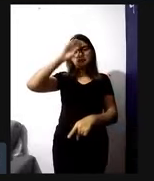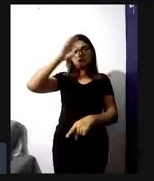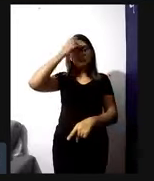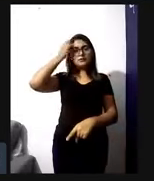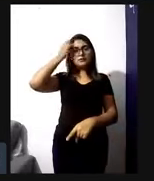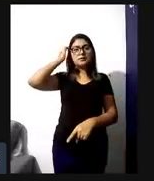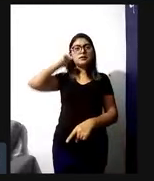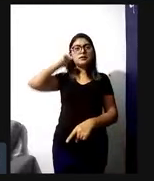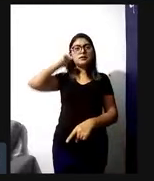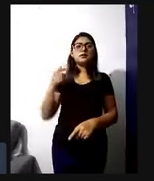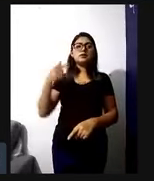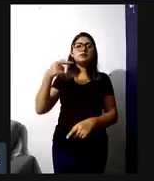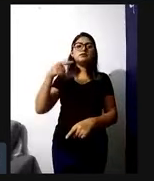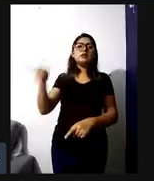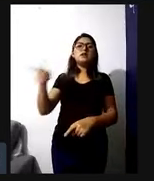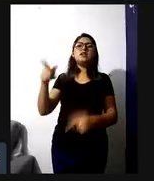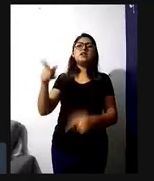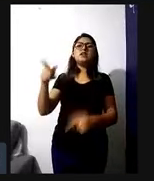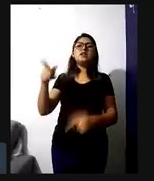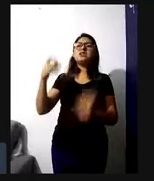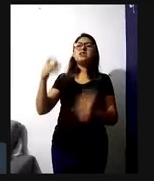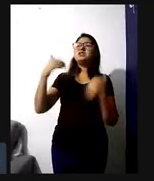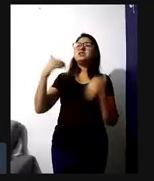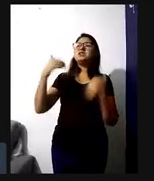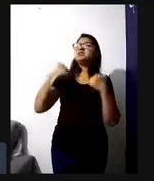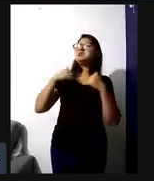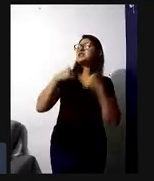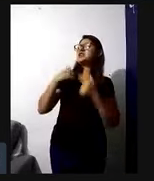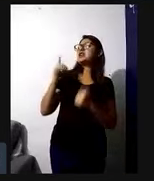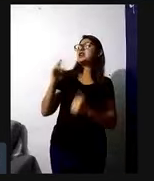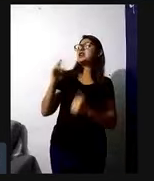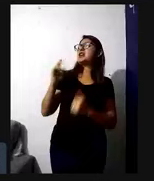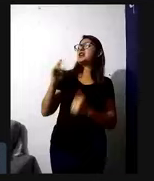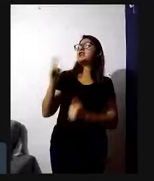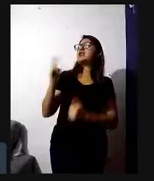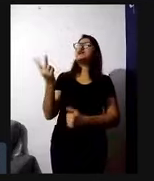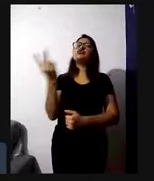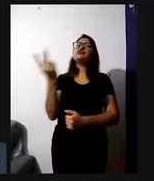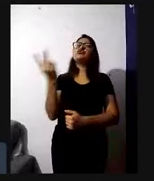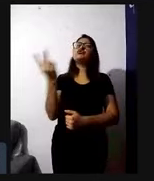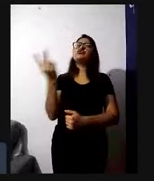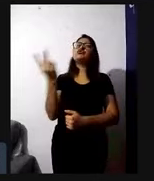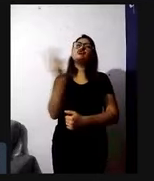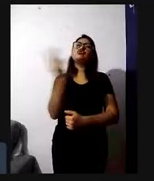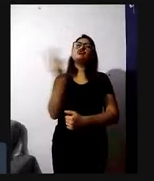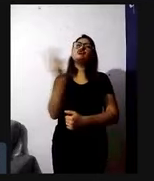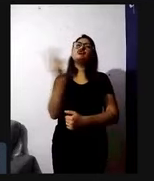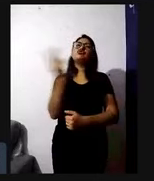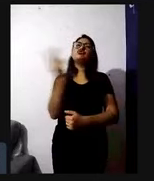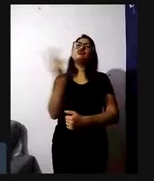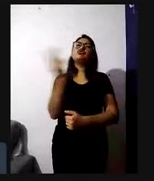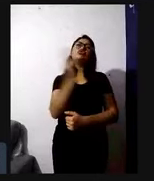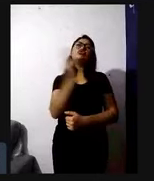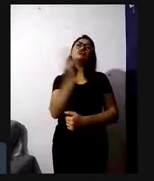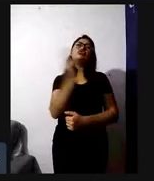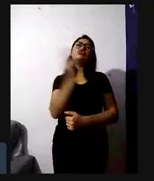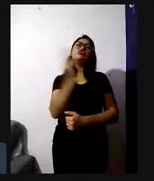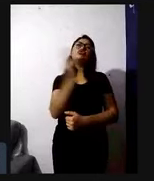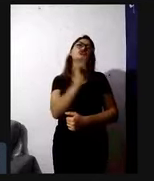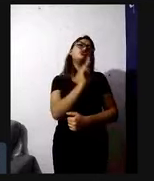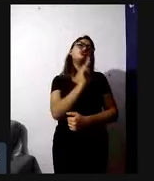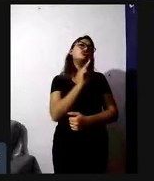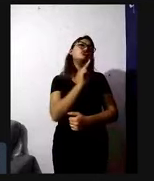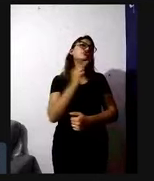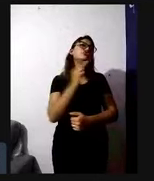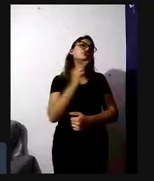la vuelta y no le pasa nada, porque sucede, ¿eh? Yo lo he visto en muchas redes sociales que dicen, es que salimos en el coche nada